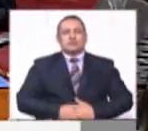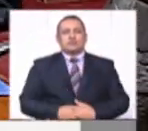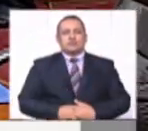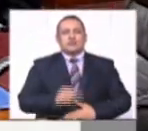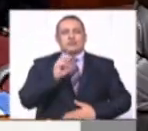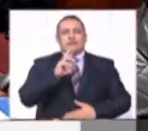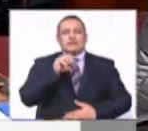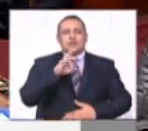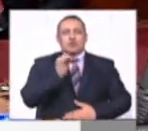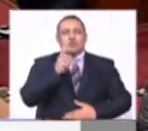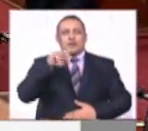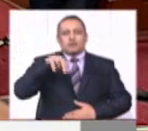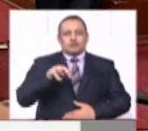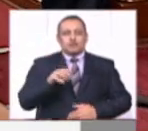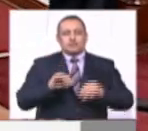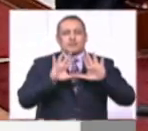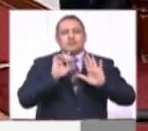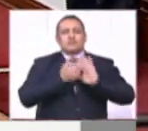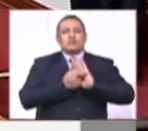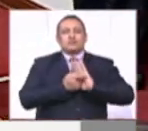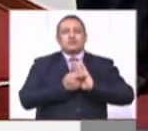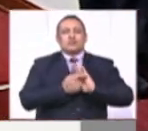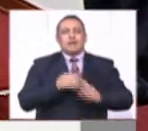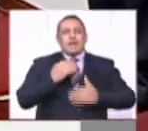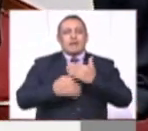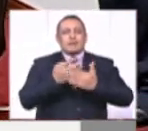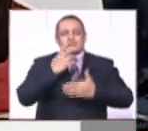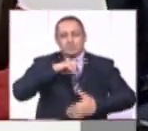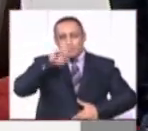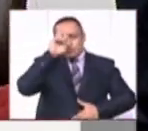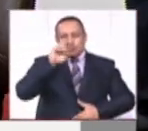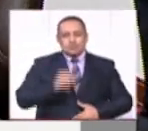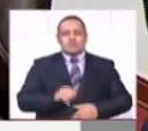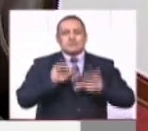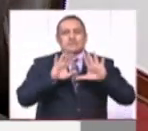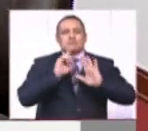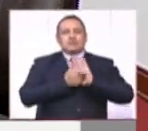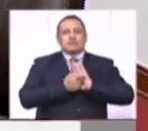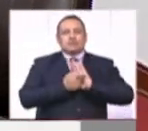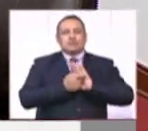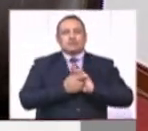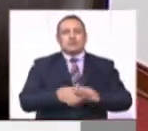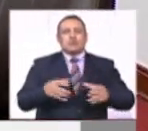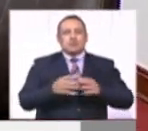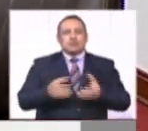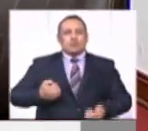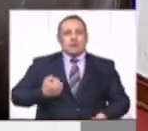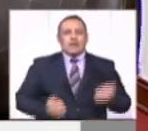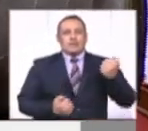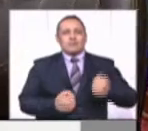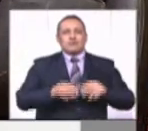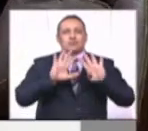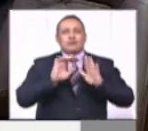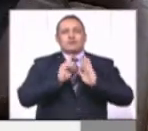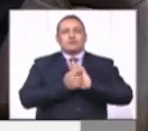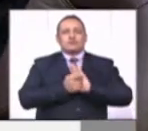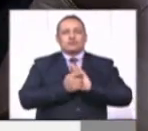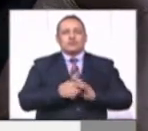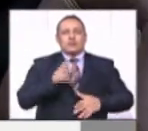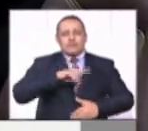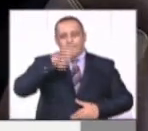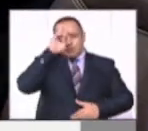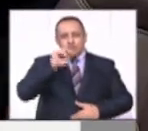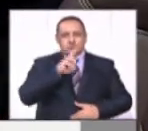renovación popular 10 minutos avanza país 10 minutos acción popular 9 minutos Perú